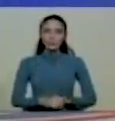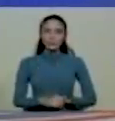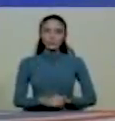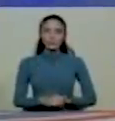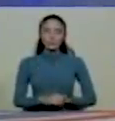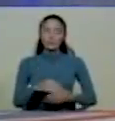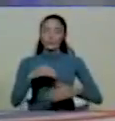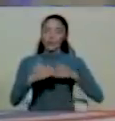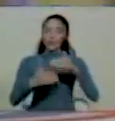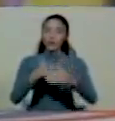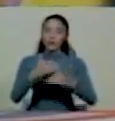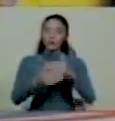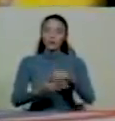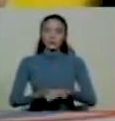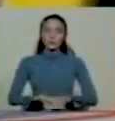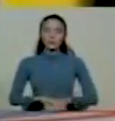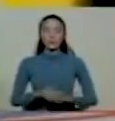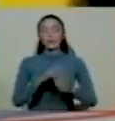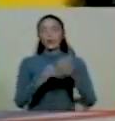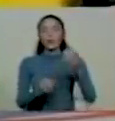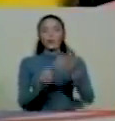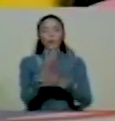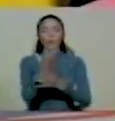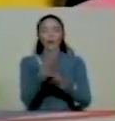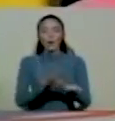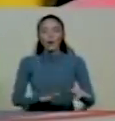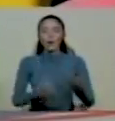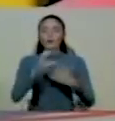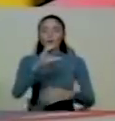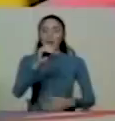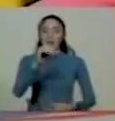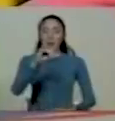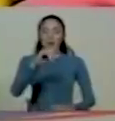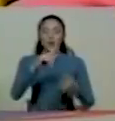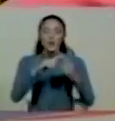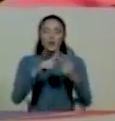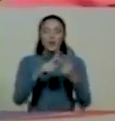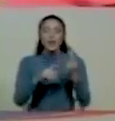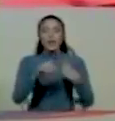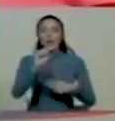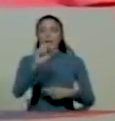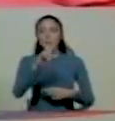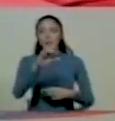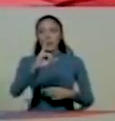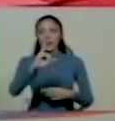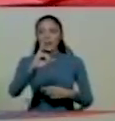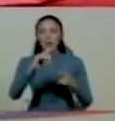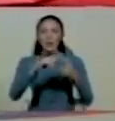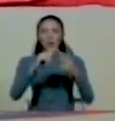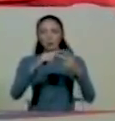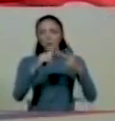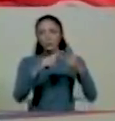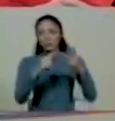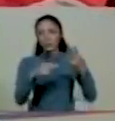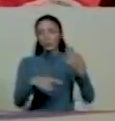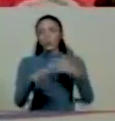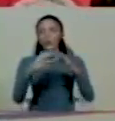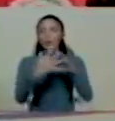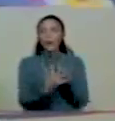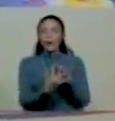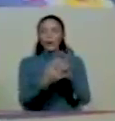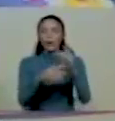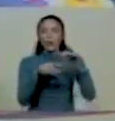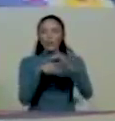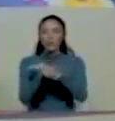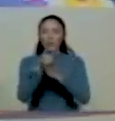de avances cuando se fundaron los CDI, los SRI, Barrio Adentro 2, Barrio Adentro